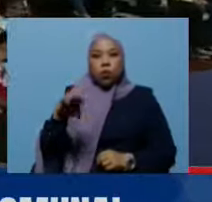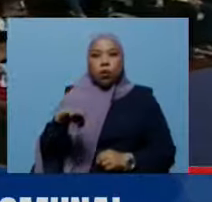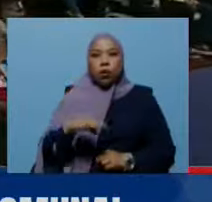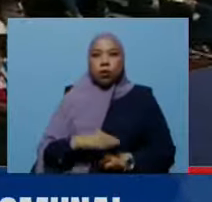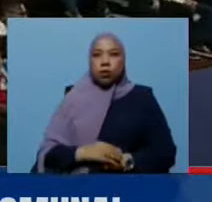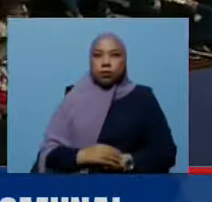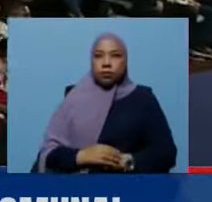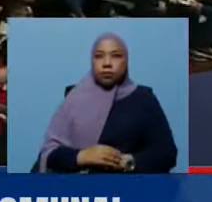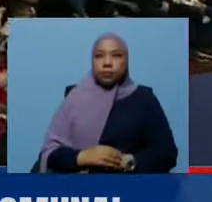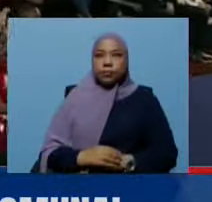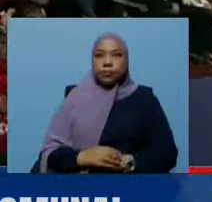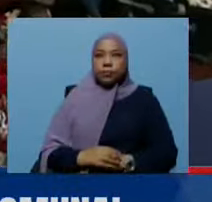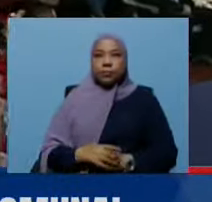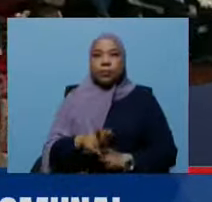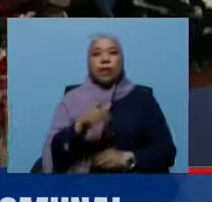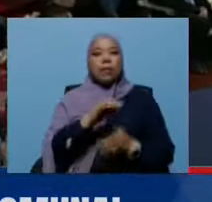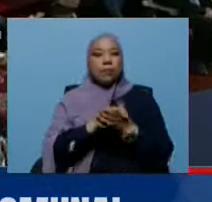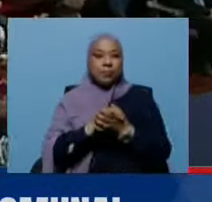Mira, ahí está Escalona,